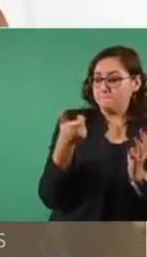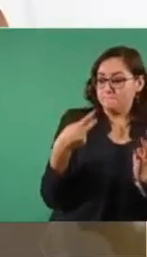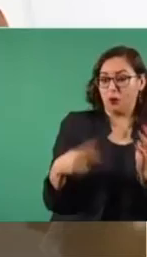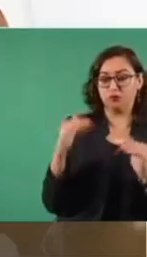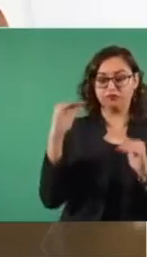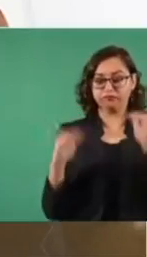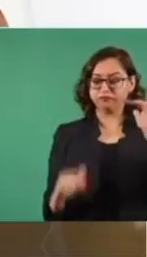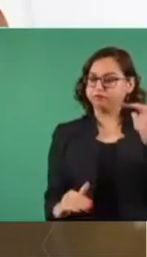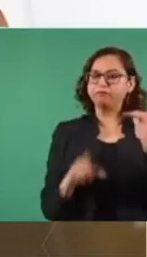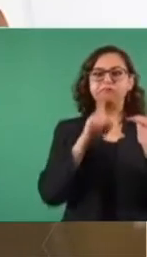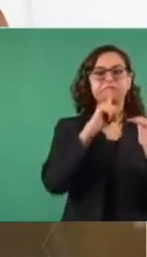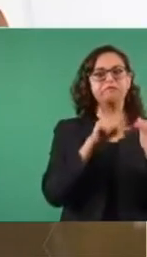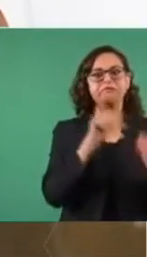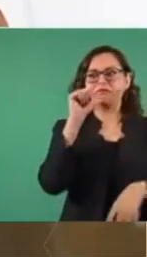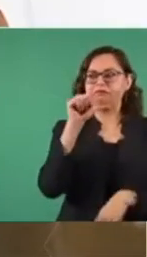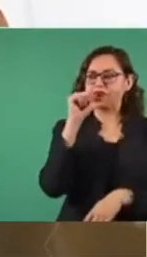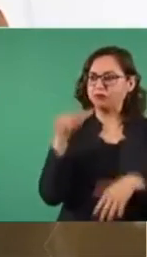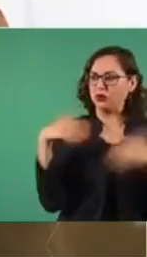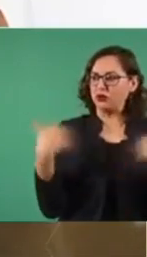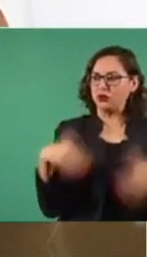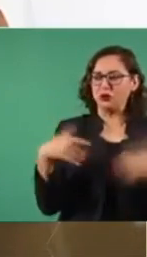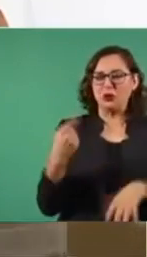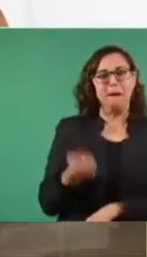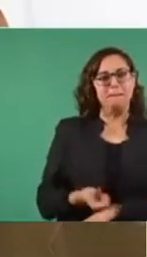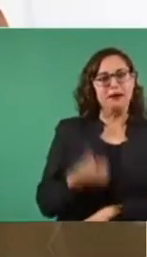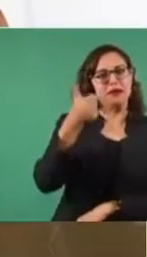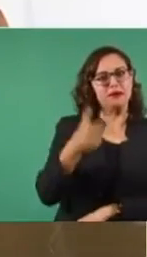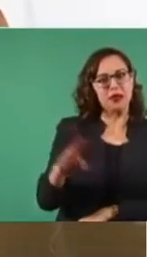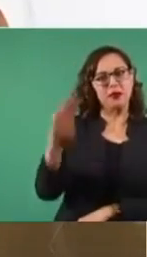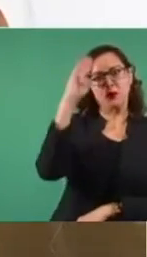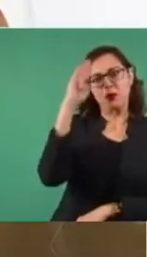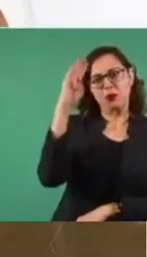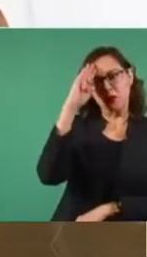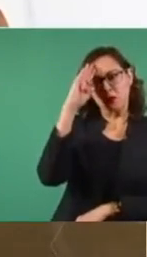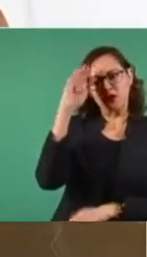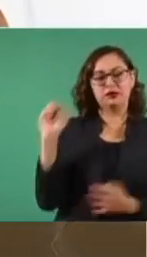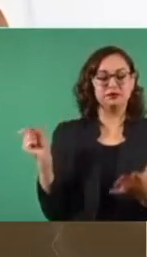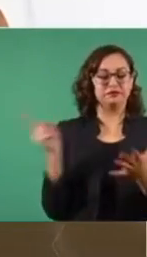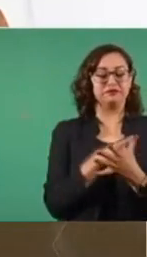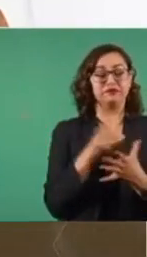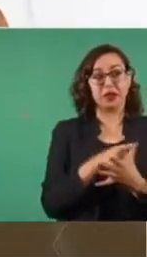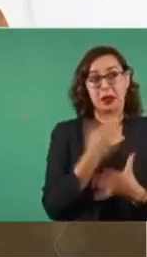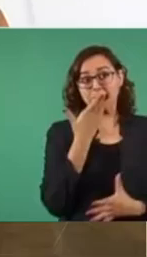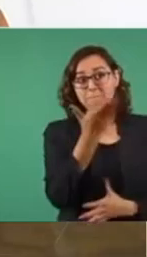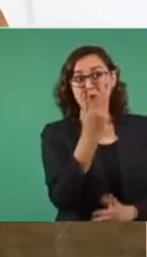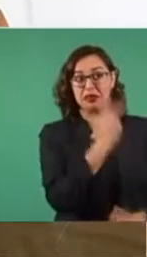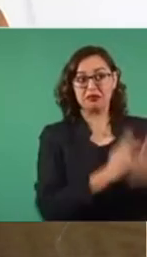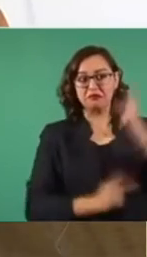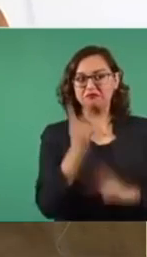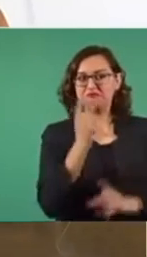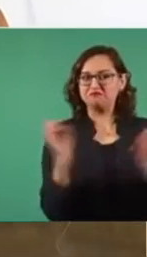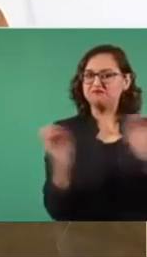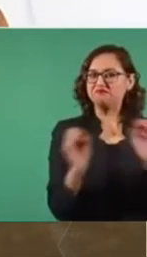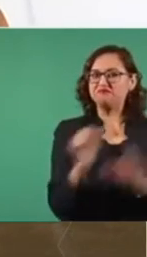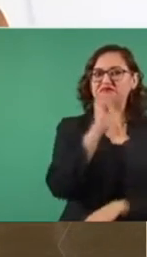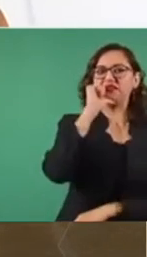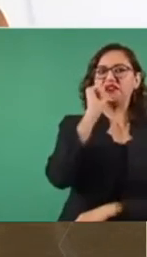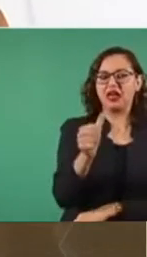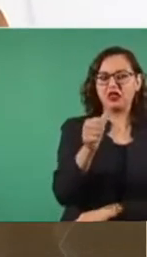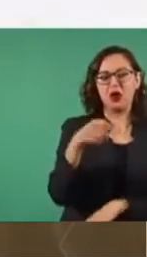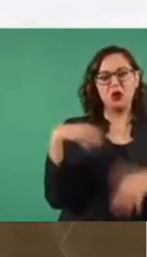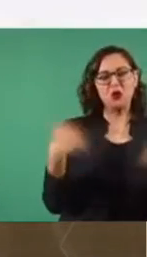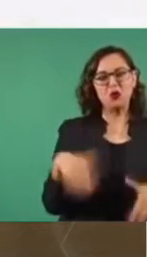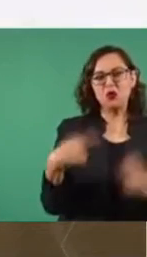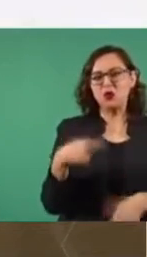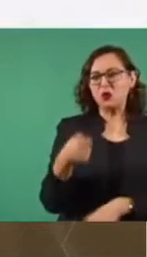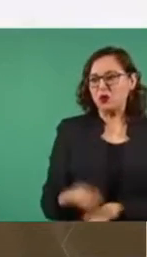las instituciones y eliminará la corrupción y los excesos. A ver qué pasa. Sin embargo, otro de los objetivos del presidente